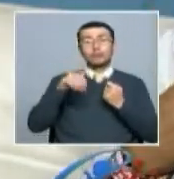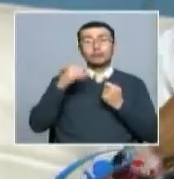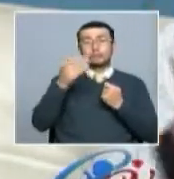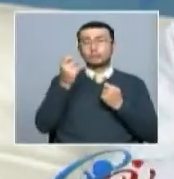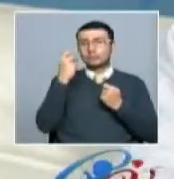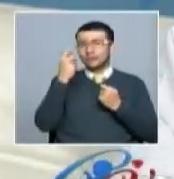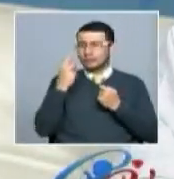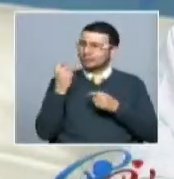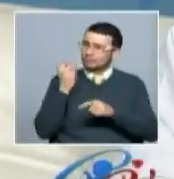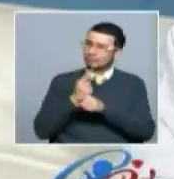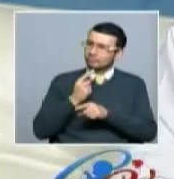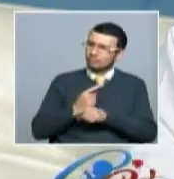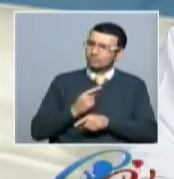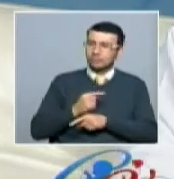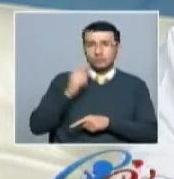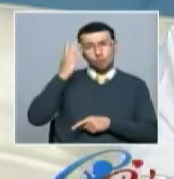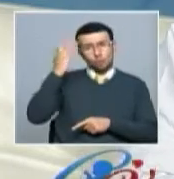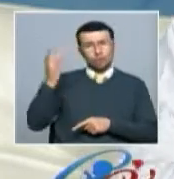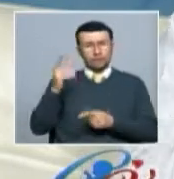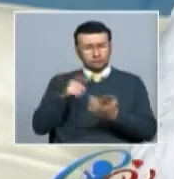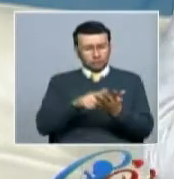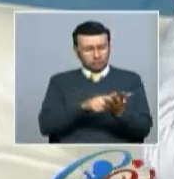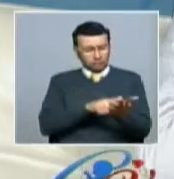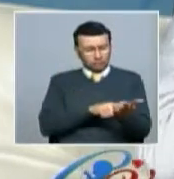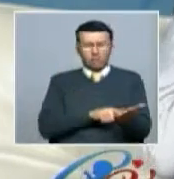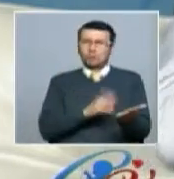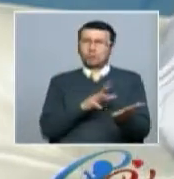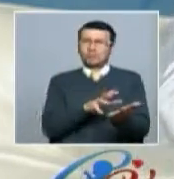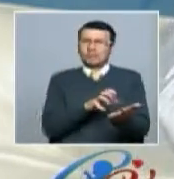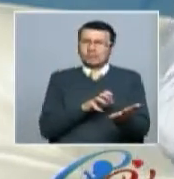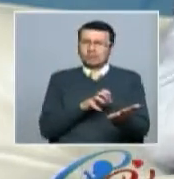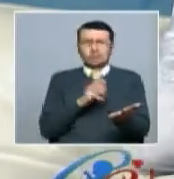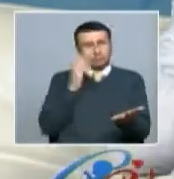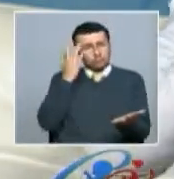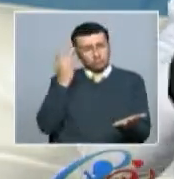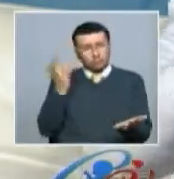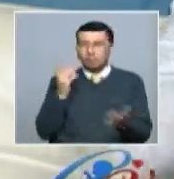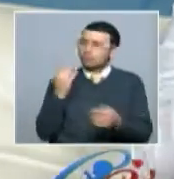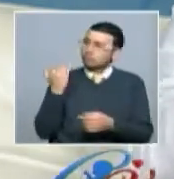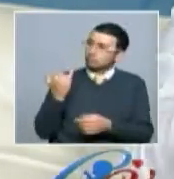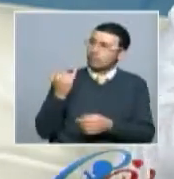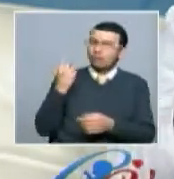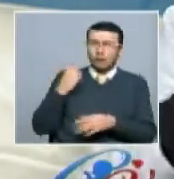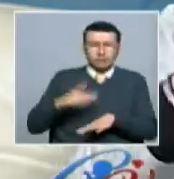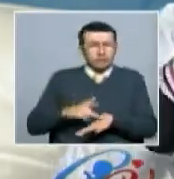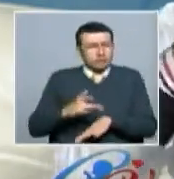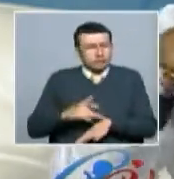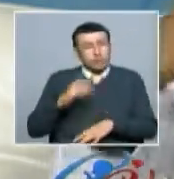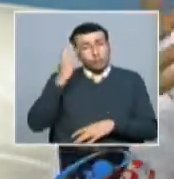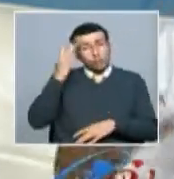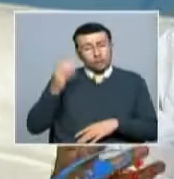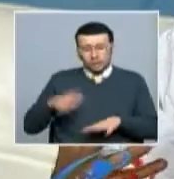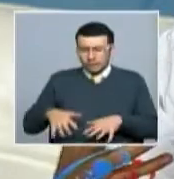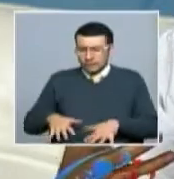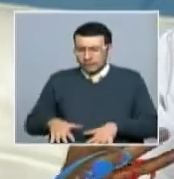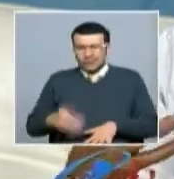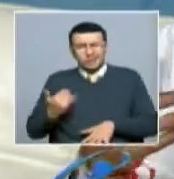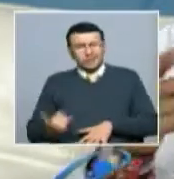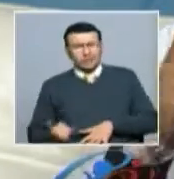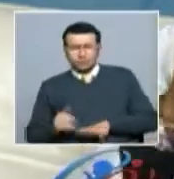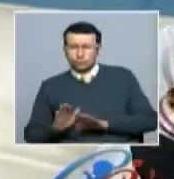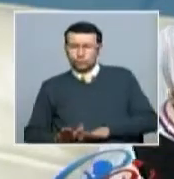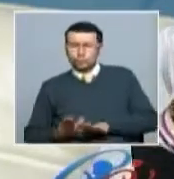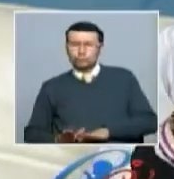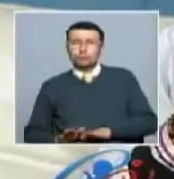recorrido anatómico, ¿por qué un túnel carpiano? ¿Por qué una atrofia? ¿Por qué pérdida de sensibilidad? ¿Por qué entumecimientos? ¿Y por qué tantas